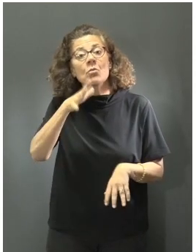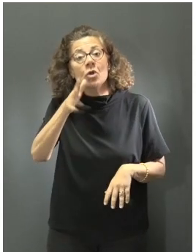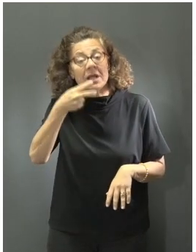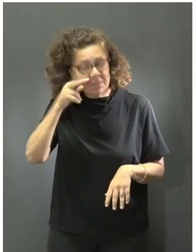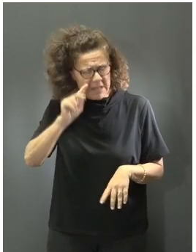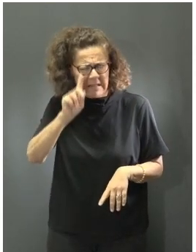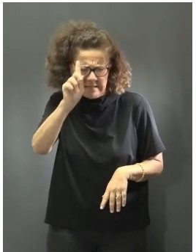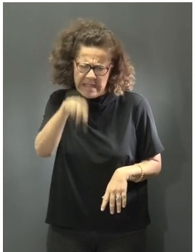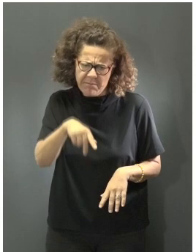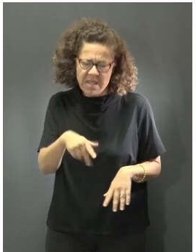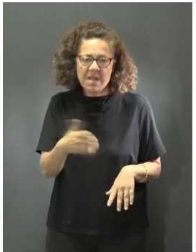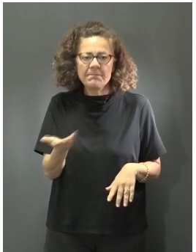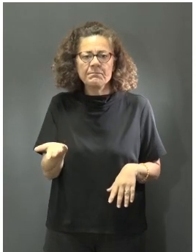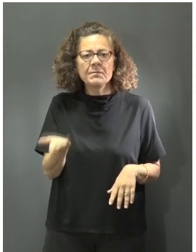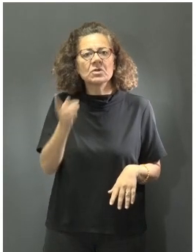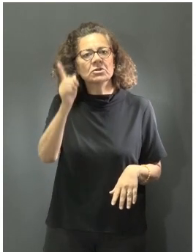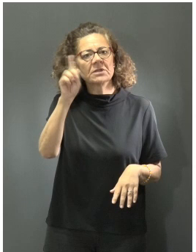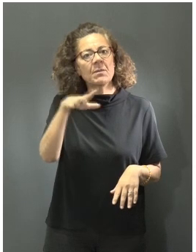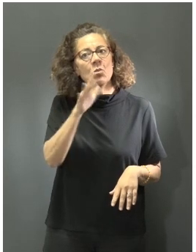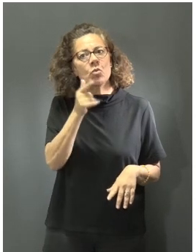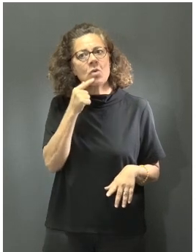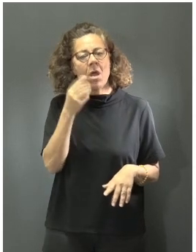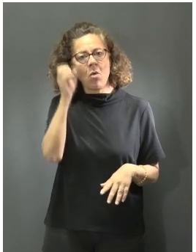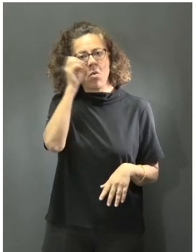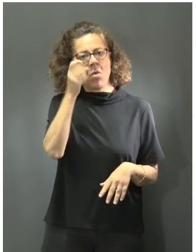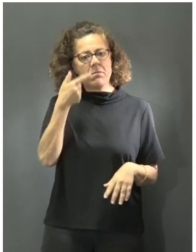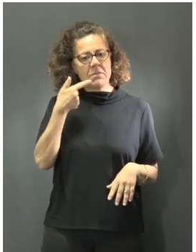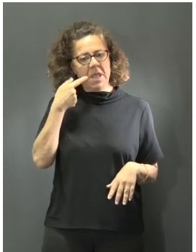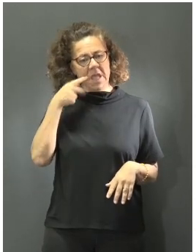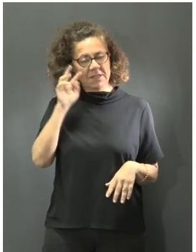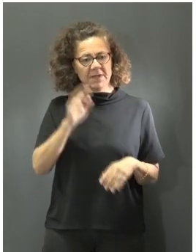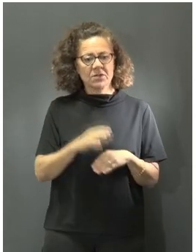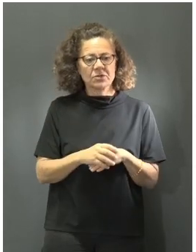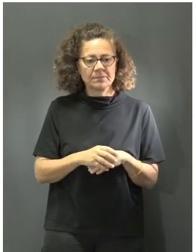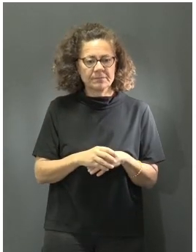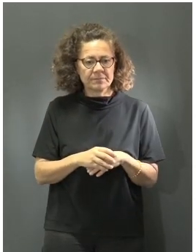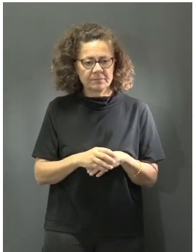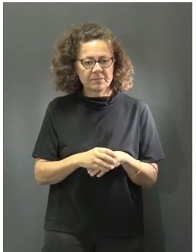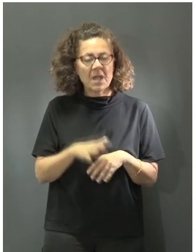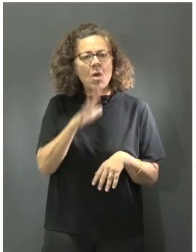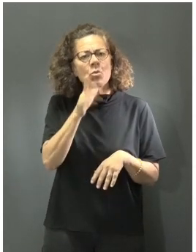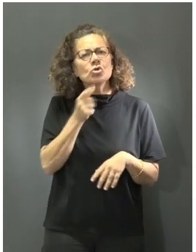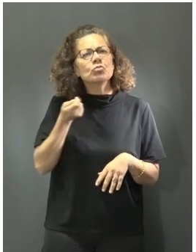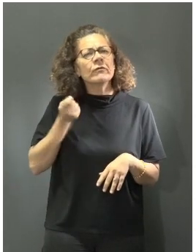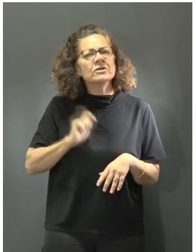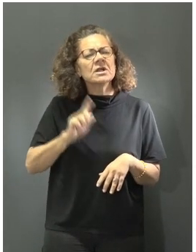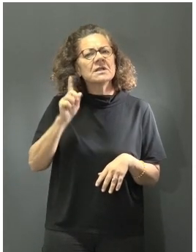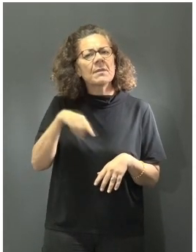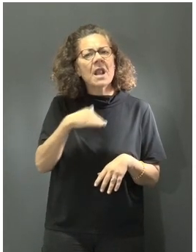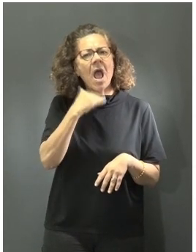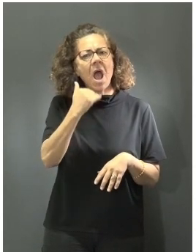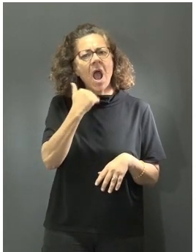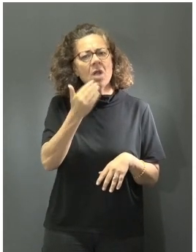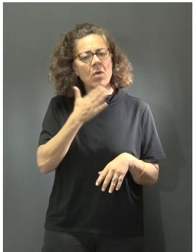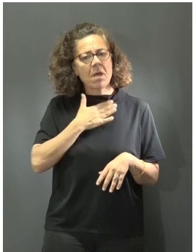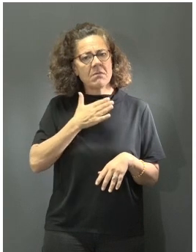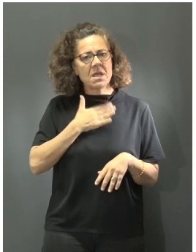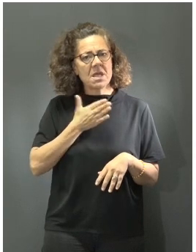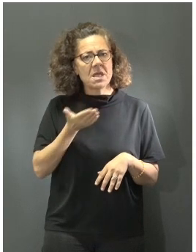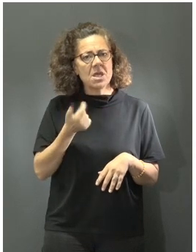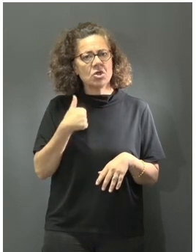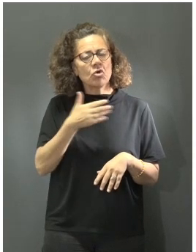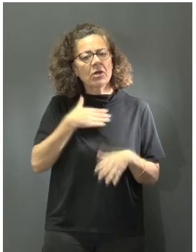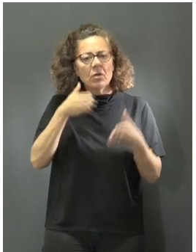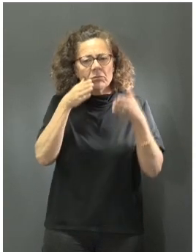también, sino con un criterio experto, ¿no? En cuanto a los profesionales, también era algo que quería llamar